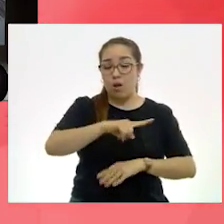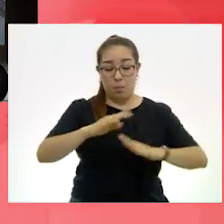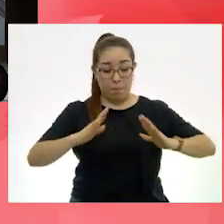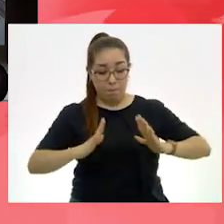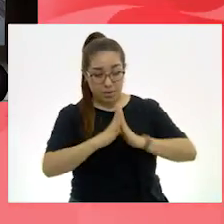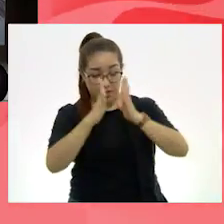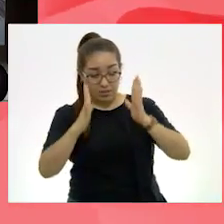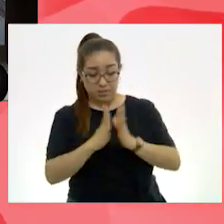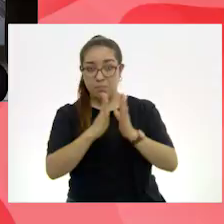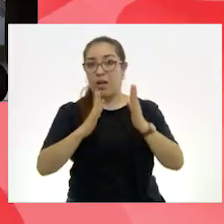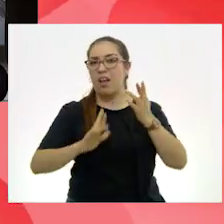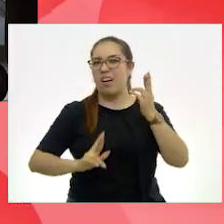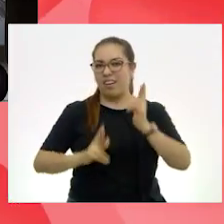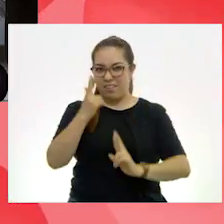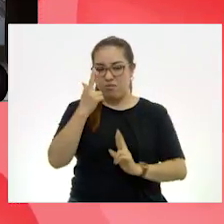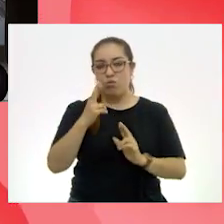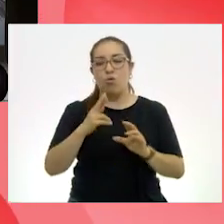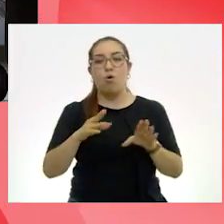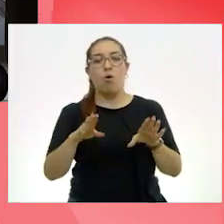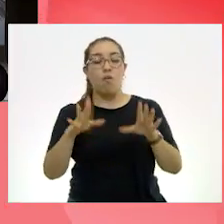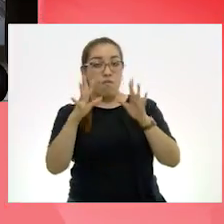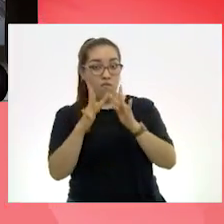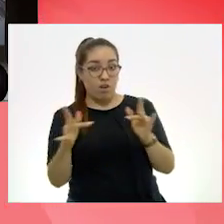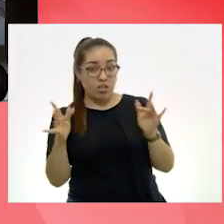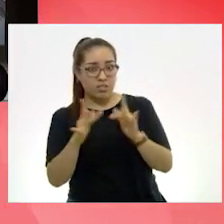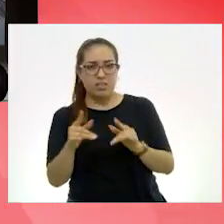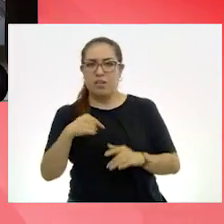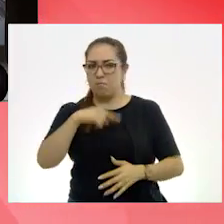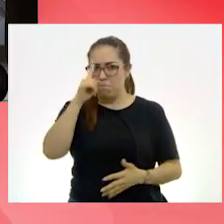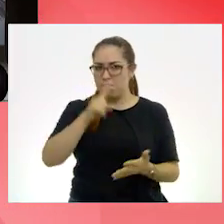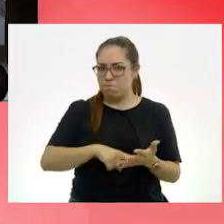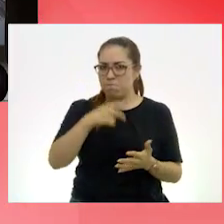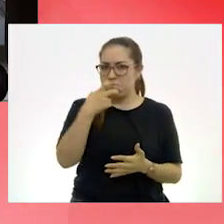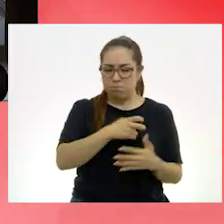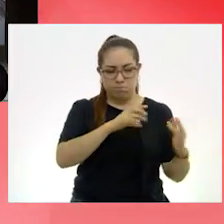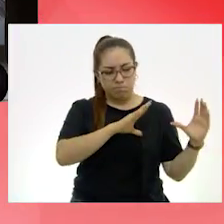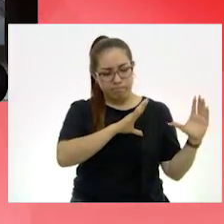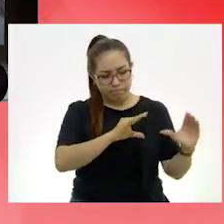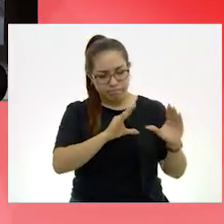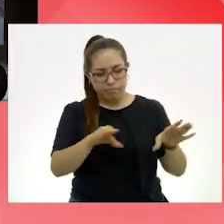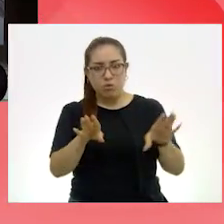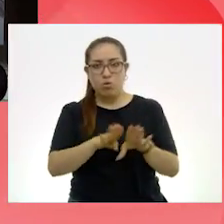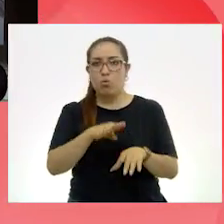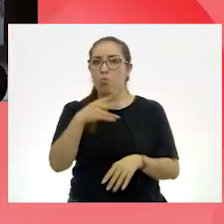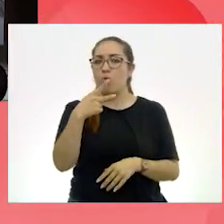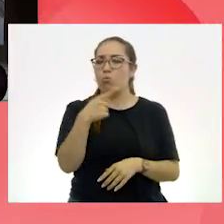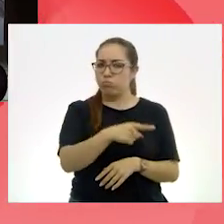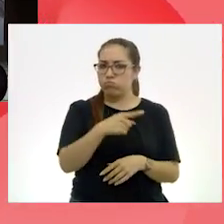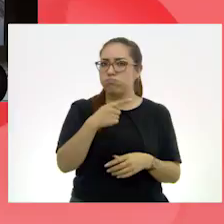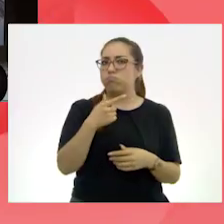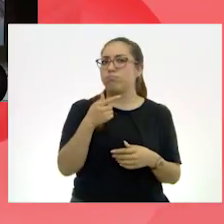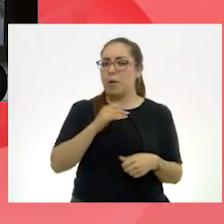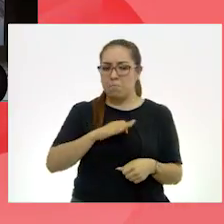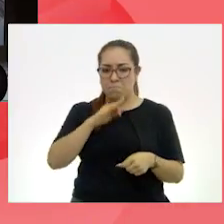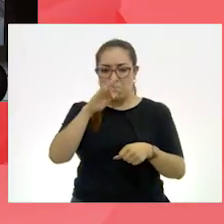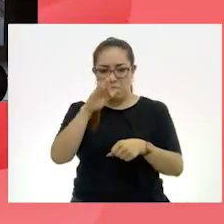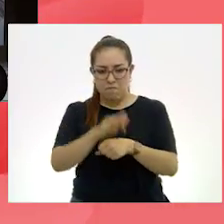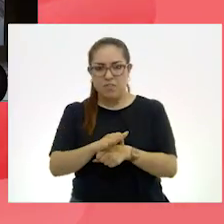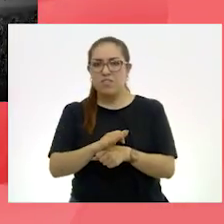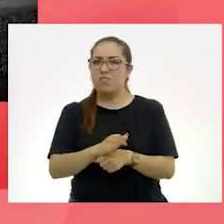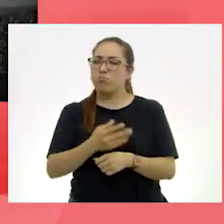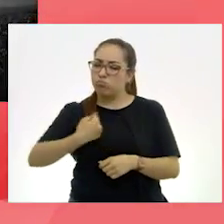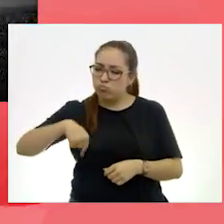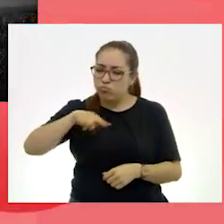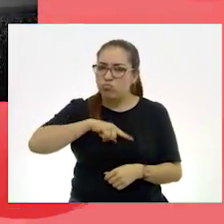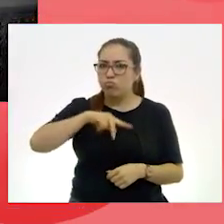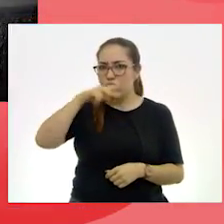francesa, y creo que eso le inculcó más el interés en defender la soberanía, en defender lo nuestro